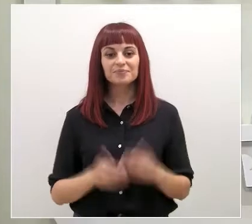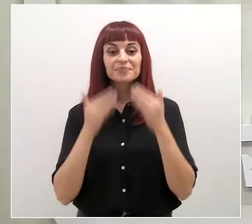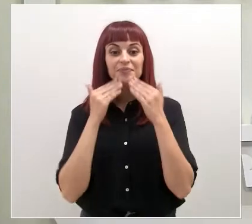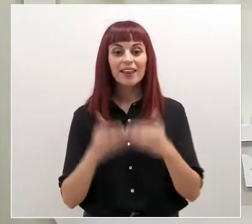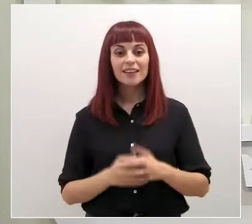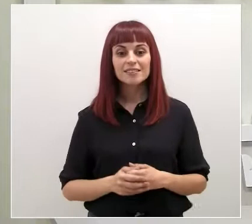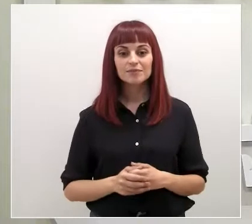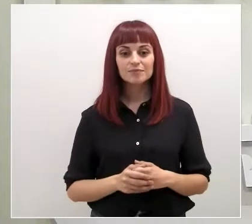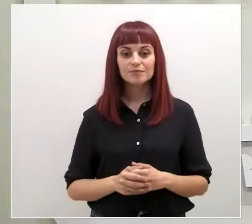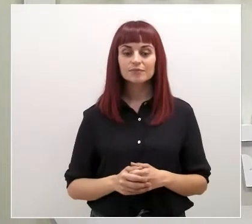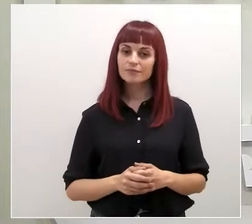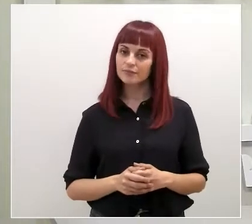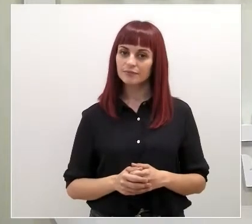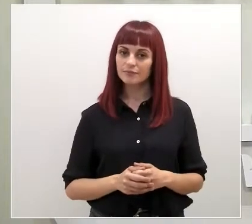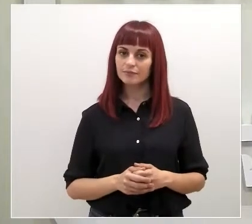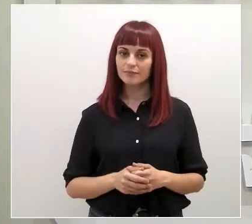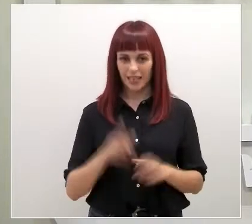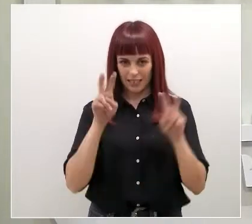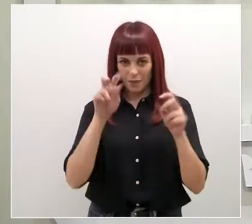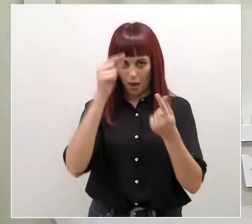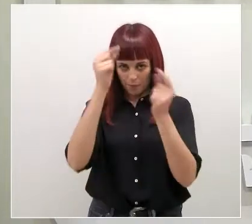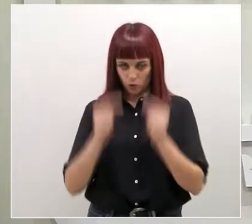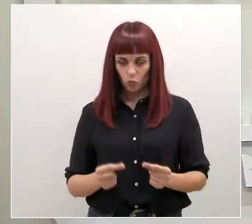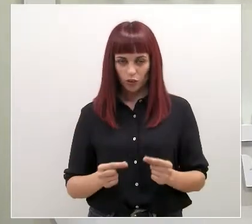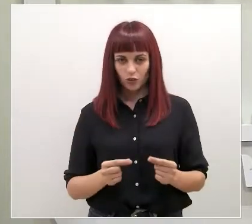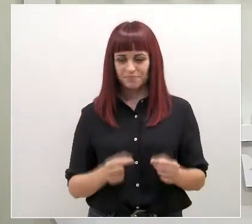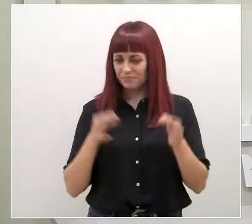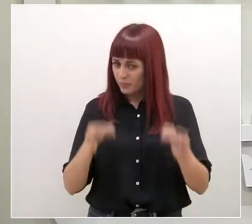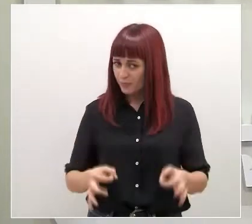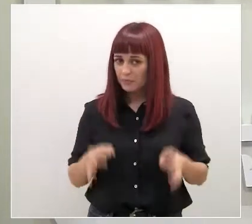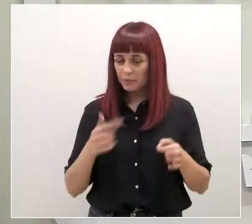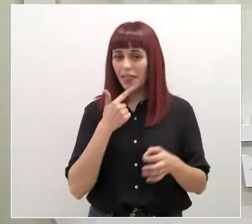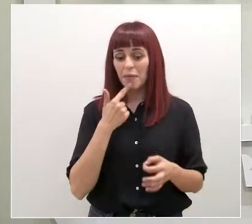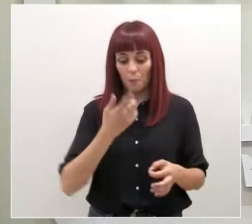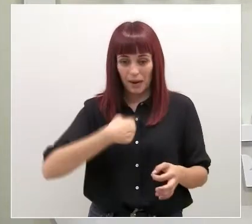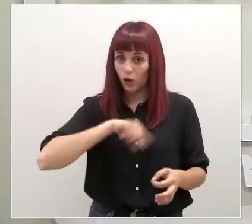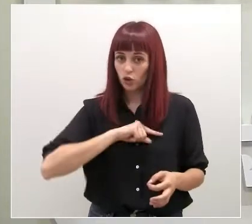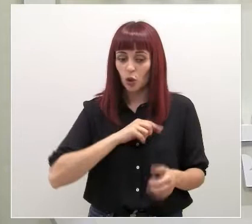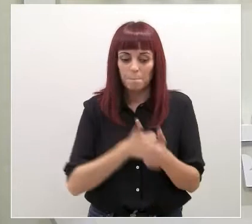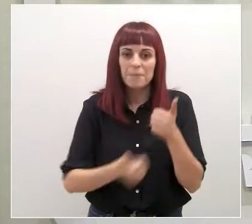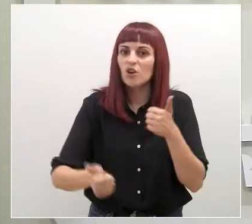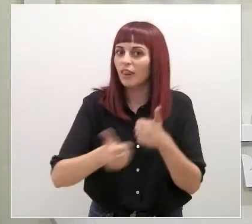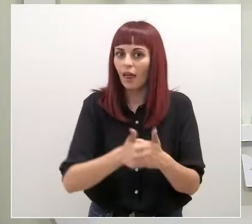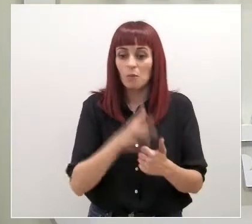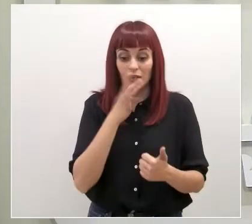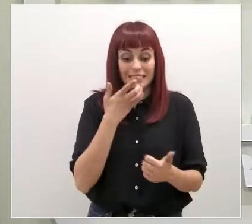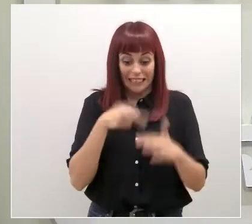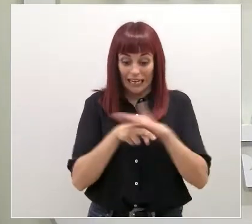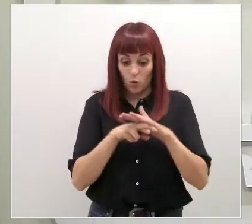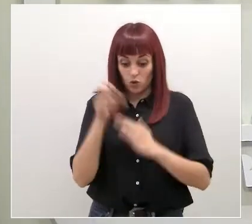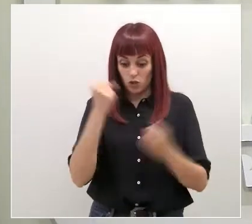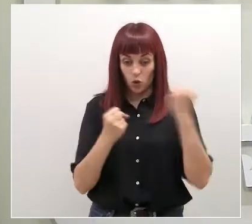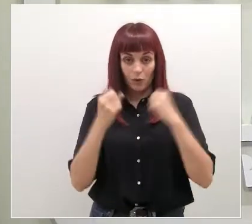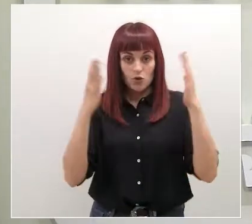Gracias. Pues respecto de los presupuestos, como siempre decimos, para nosotros es una prioridad porque sin recursos